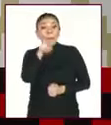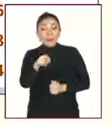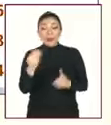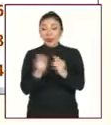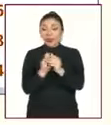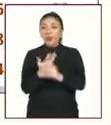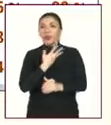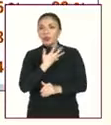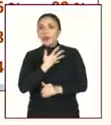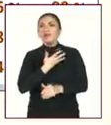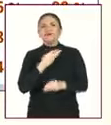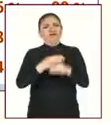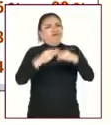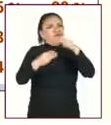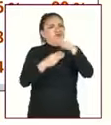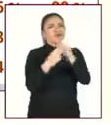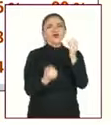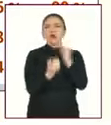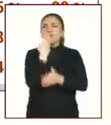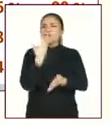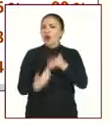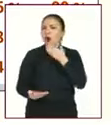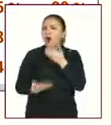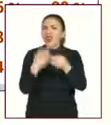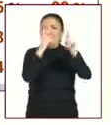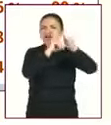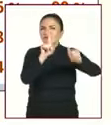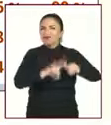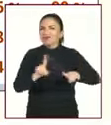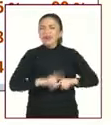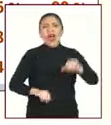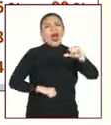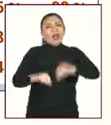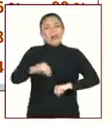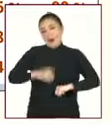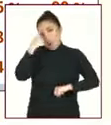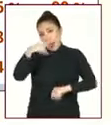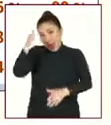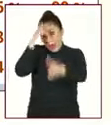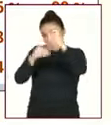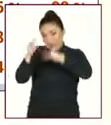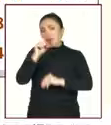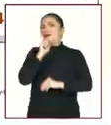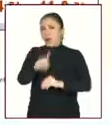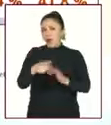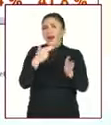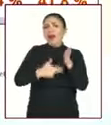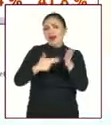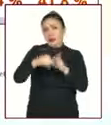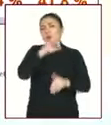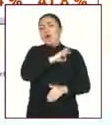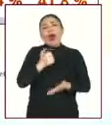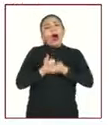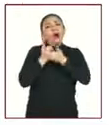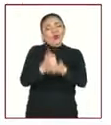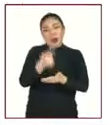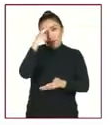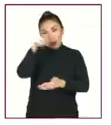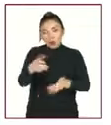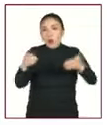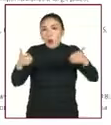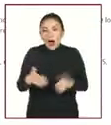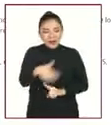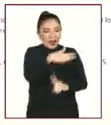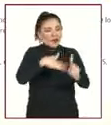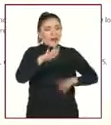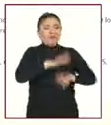encontrarán contenidos actualizados, materiales complementarios y actividades de aprendizaje, así como herramientas que pueden apoyarles en la creación de